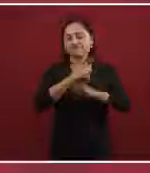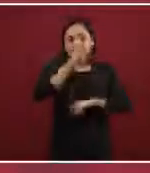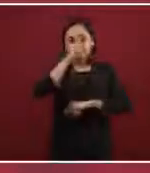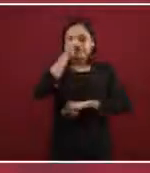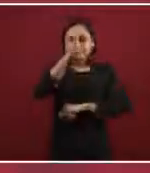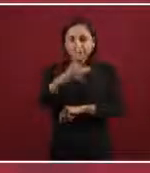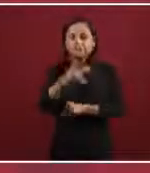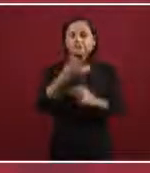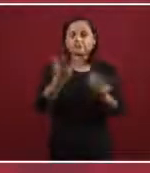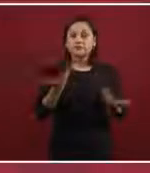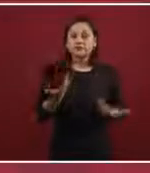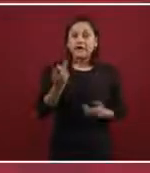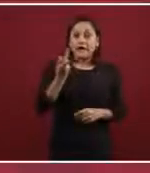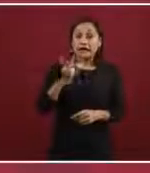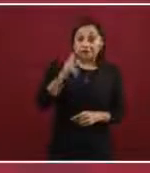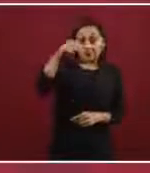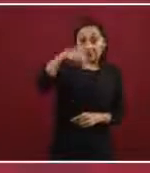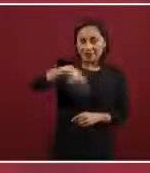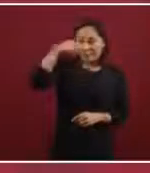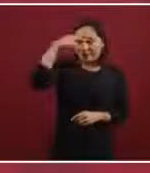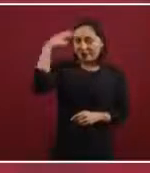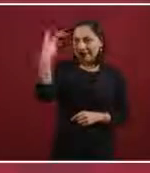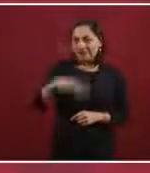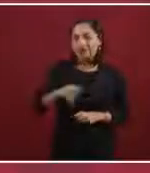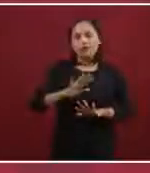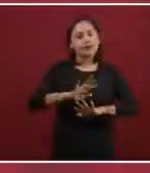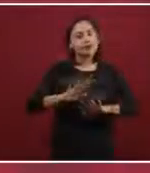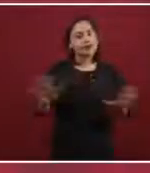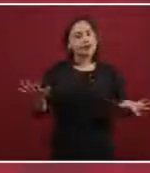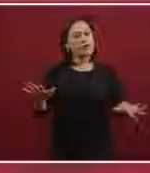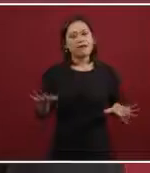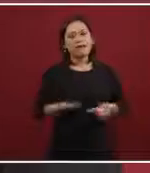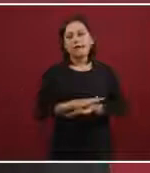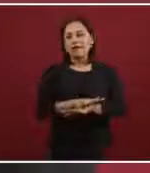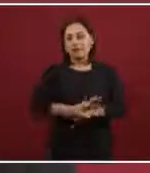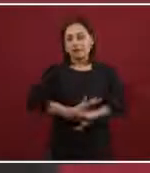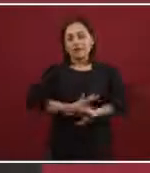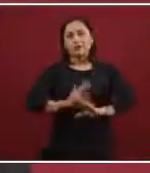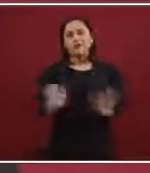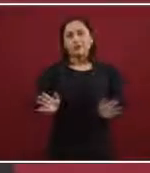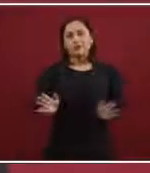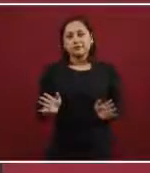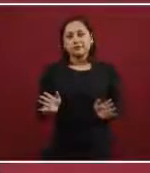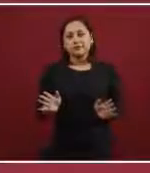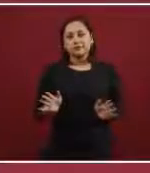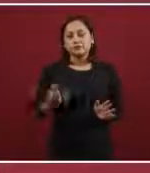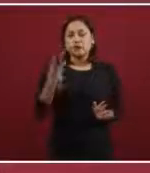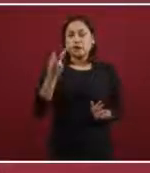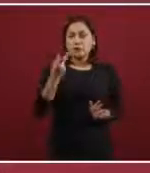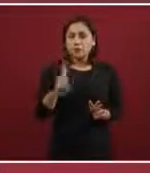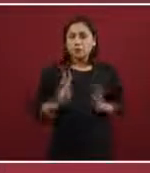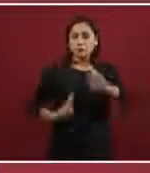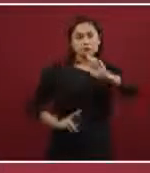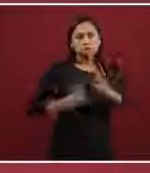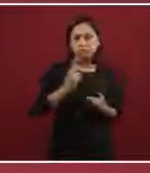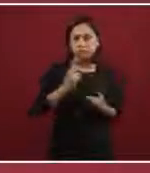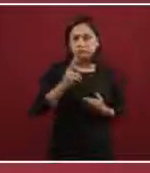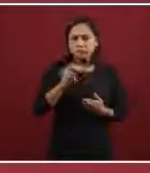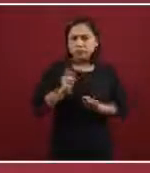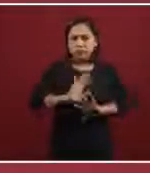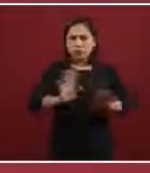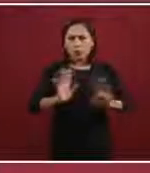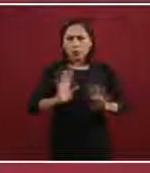se ha llevado a cabo de manera pacífica sin